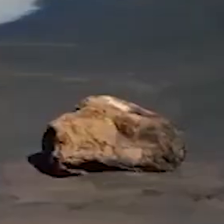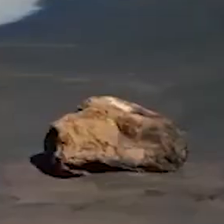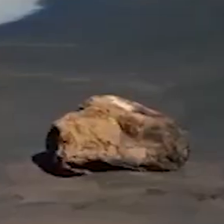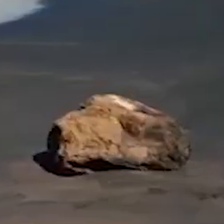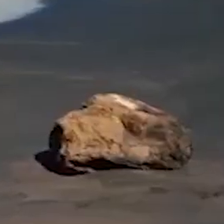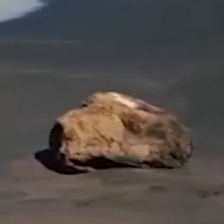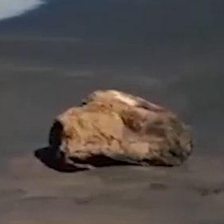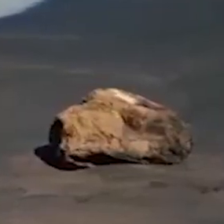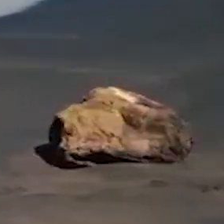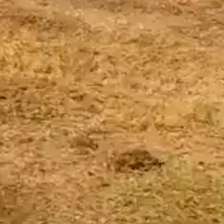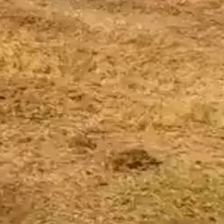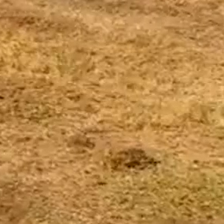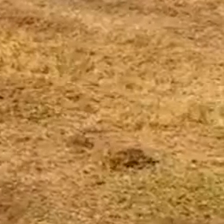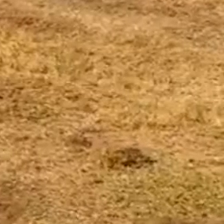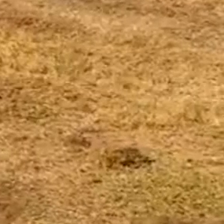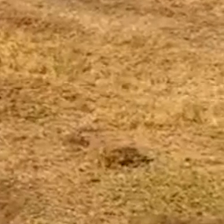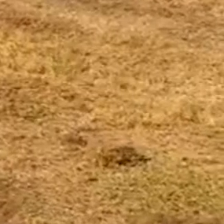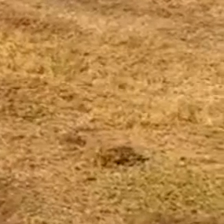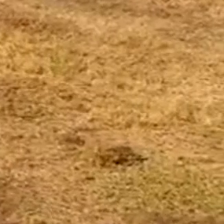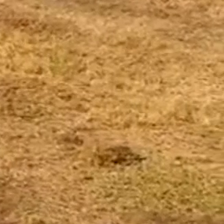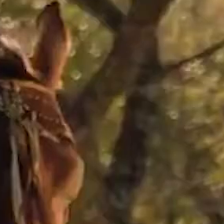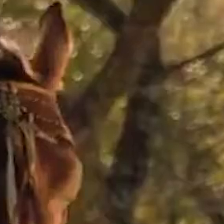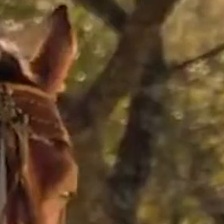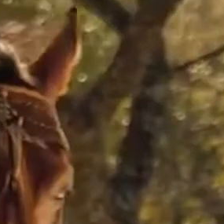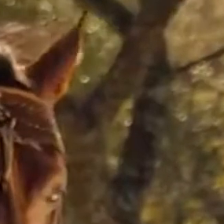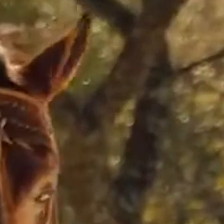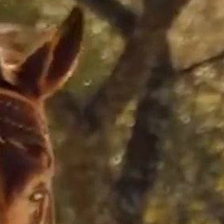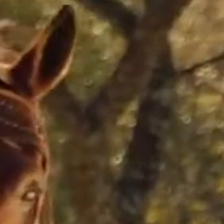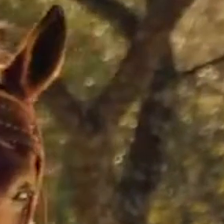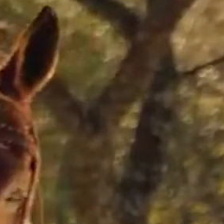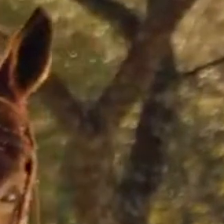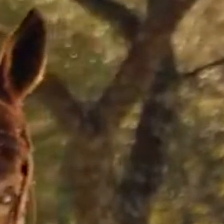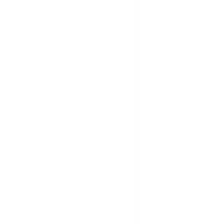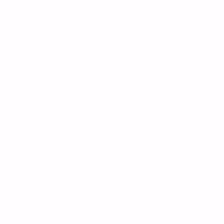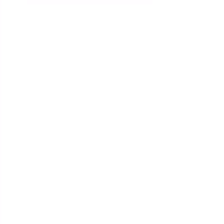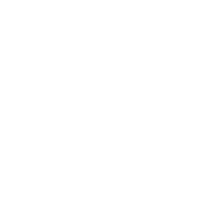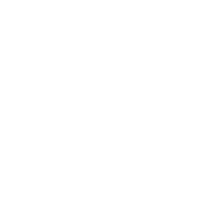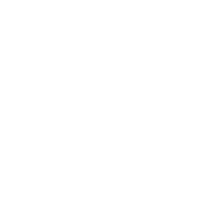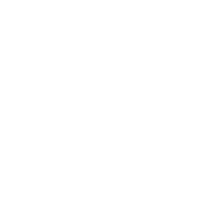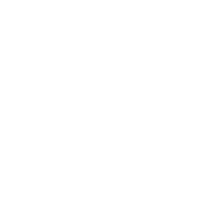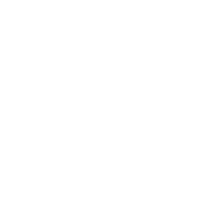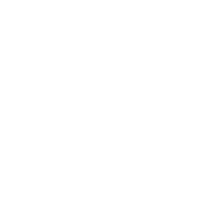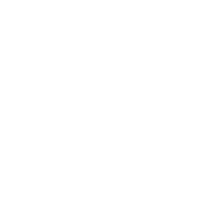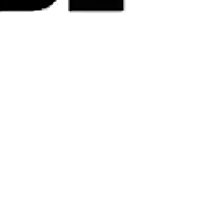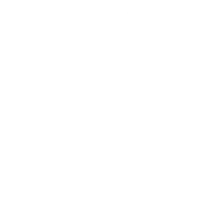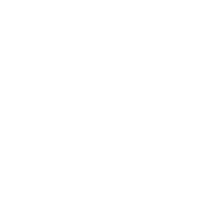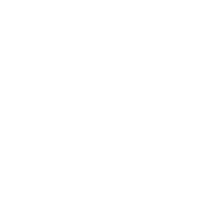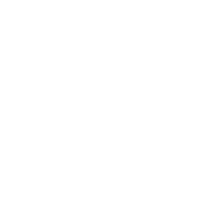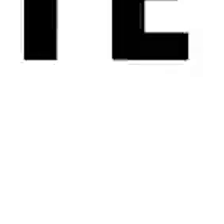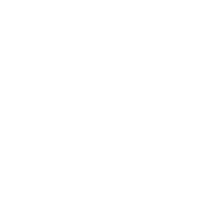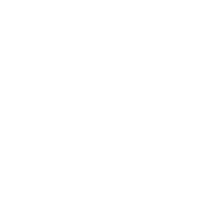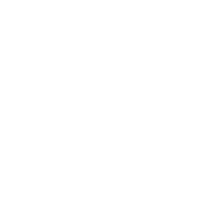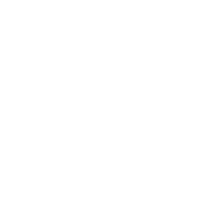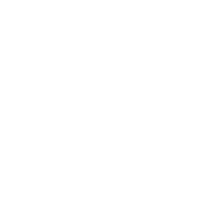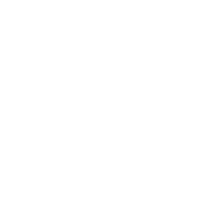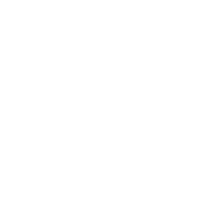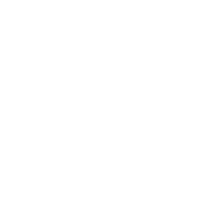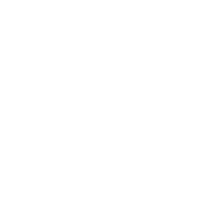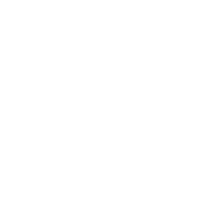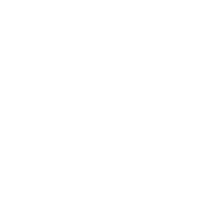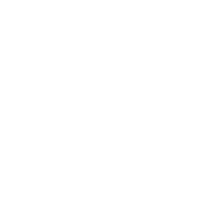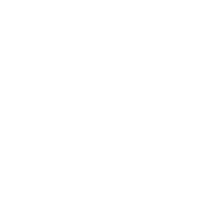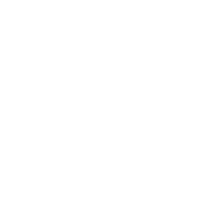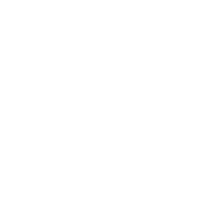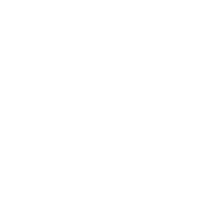en el país. Por eso esta tierra, su tierra, se ama votando. Este 1 de abril, que no le da igual, vote y ame